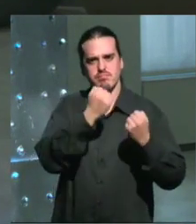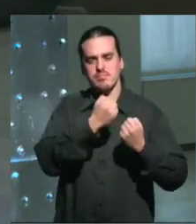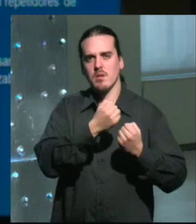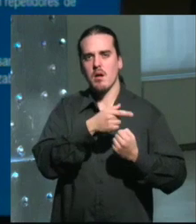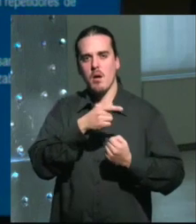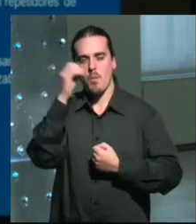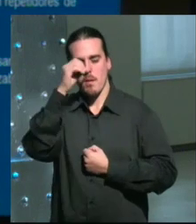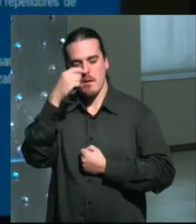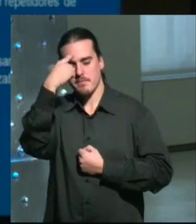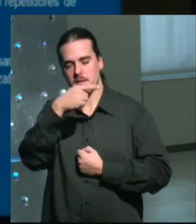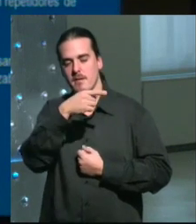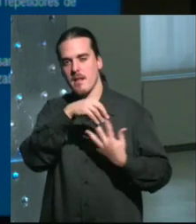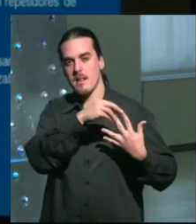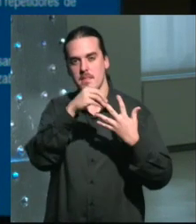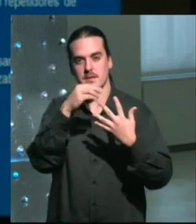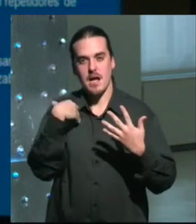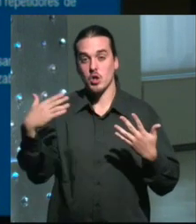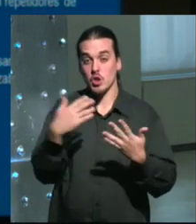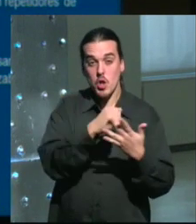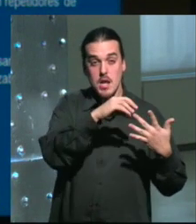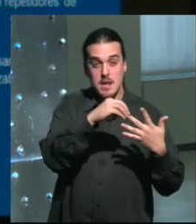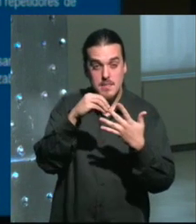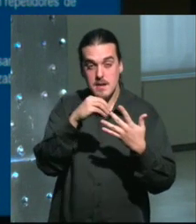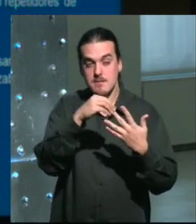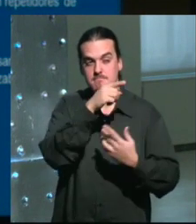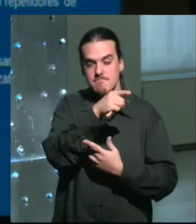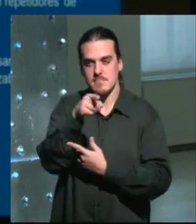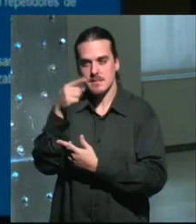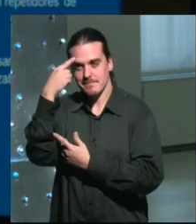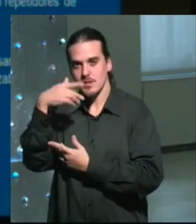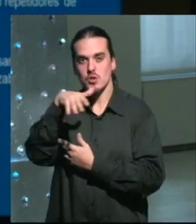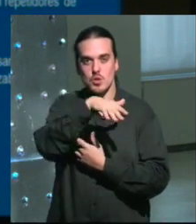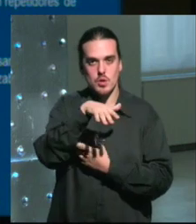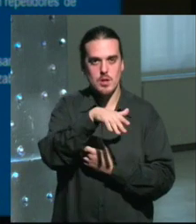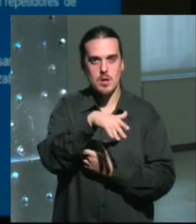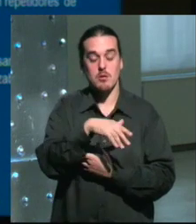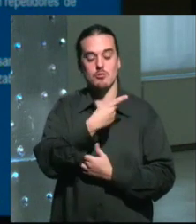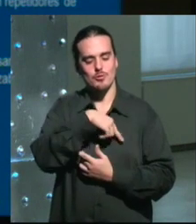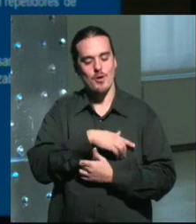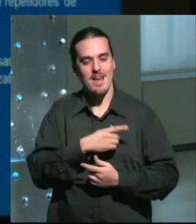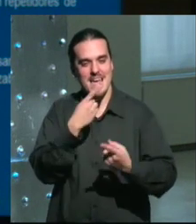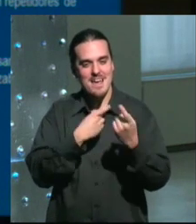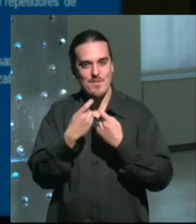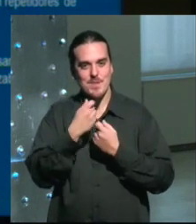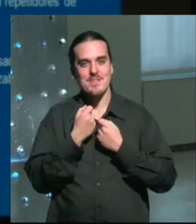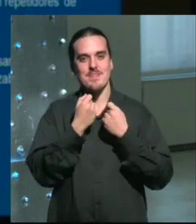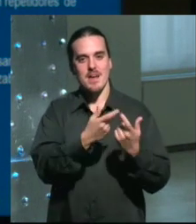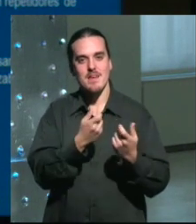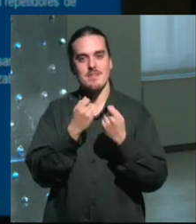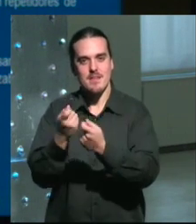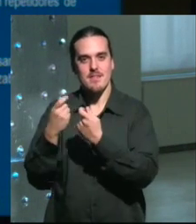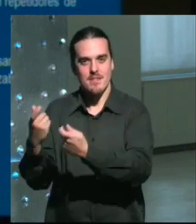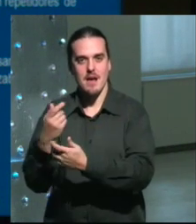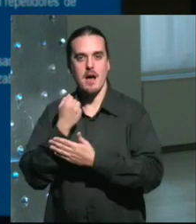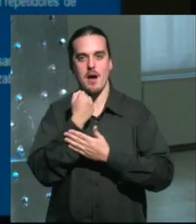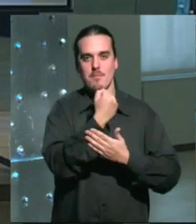España. Una vez que los identificábamos, de manera voluntaria, le dábamos información y apoyo a través de las nuevas tecnologías. Un señor